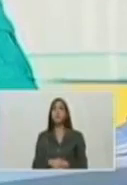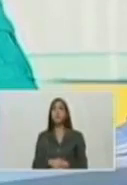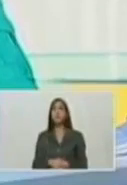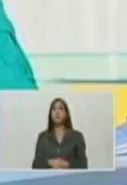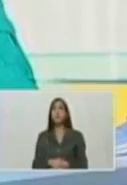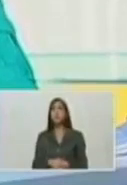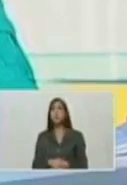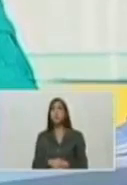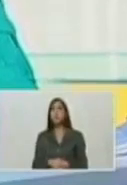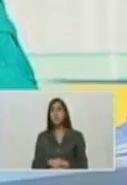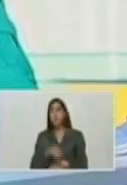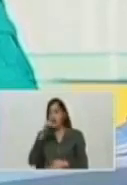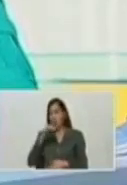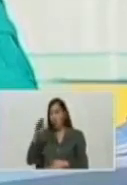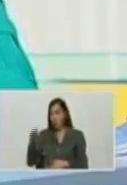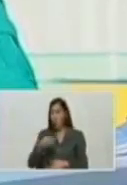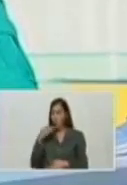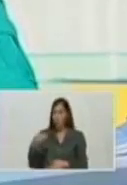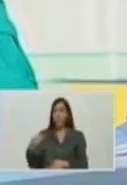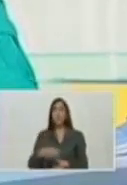jovencito lo vi, a